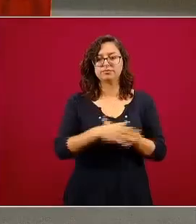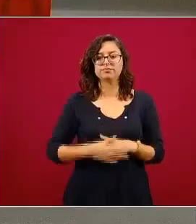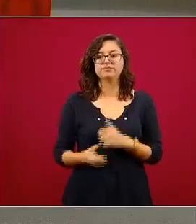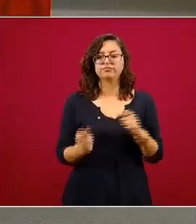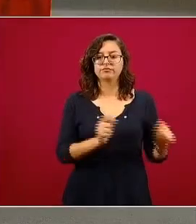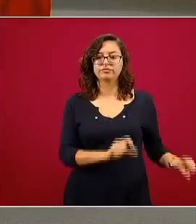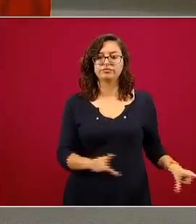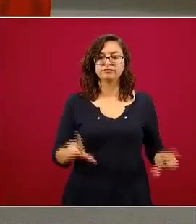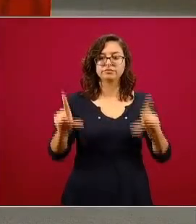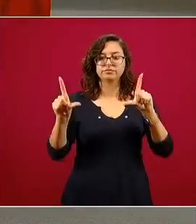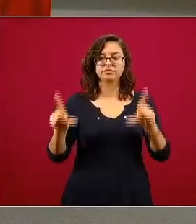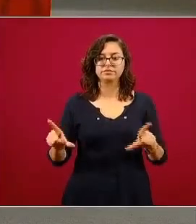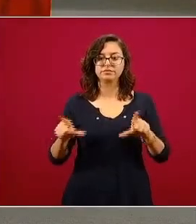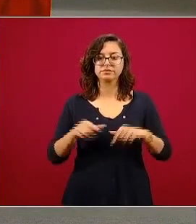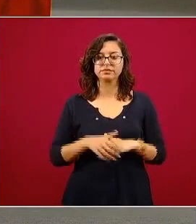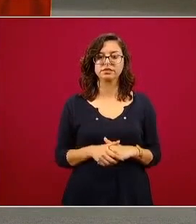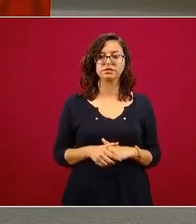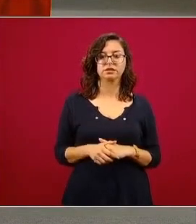favor.